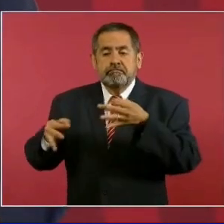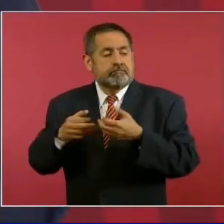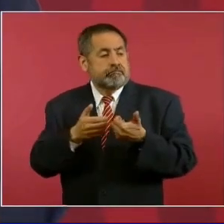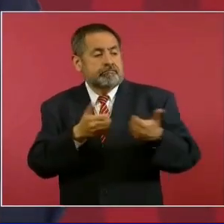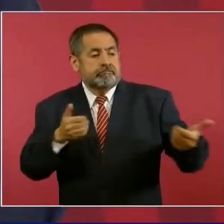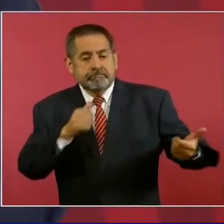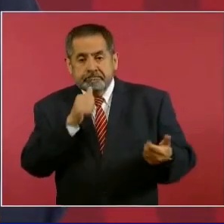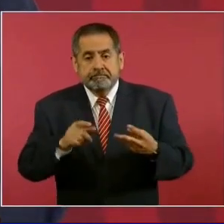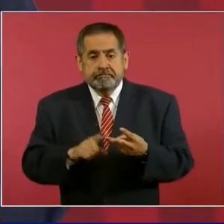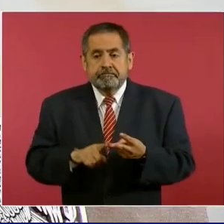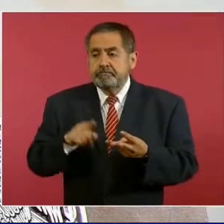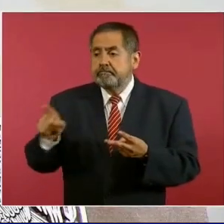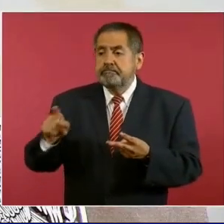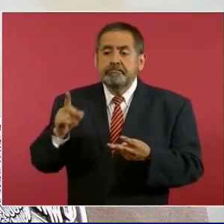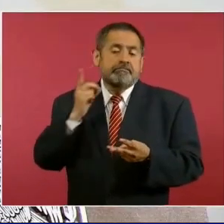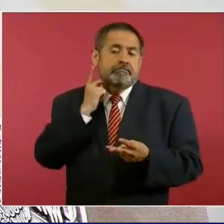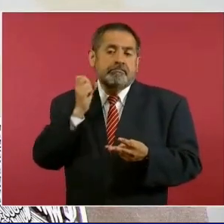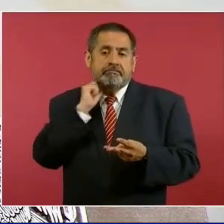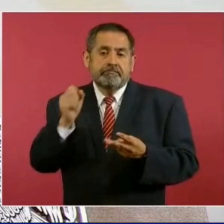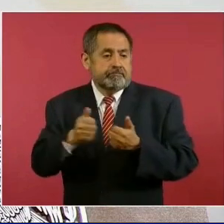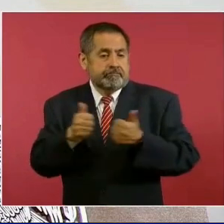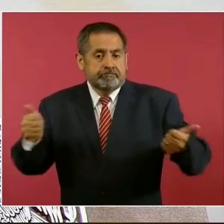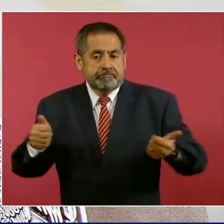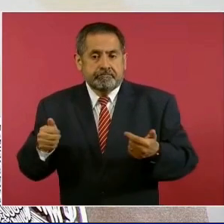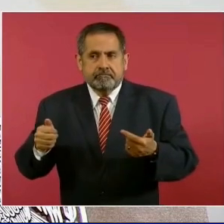no dependen del Legislativo.